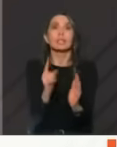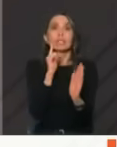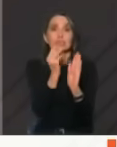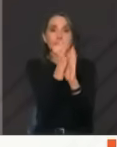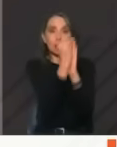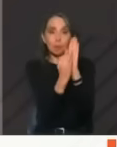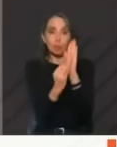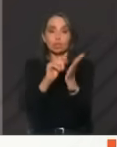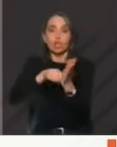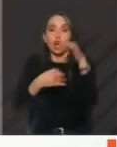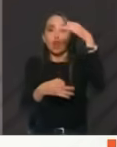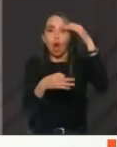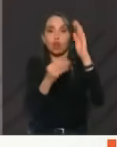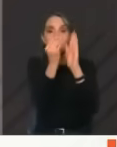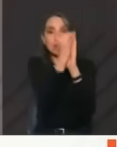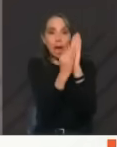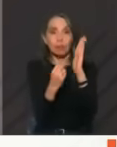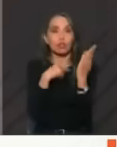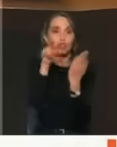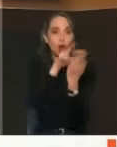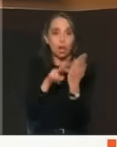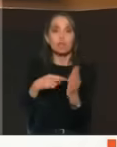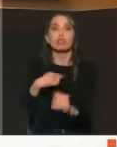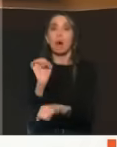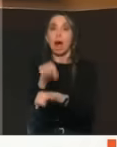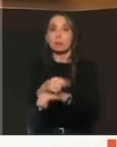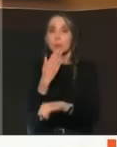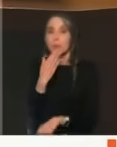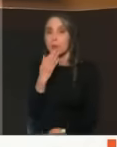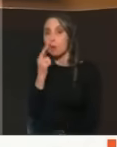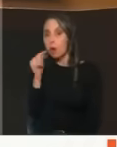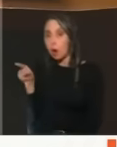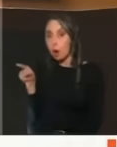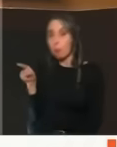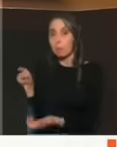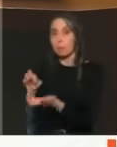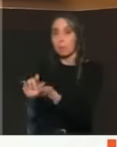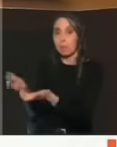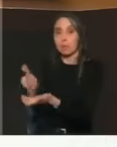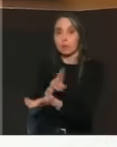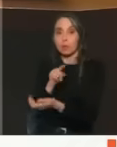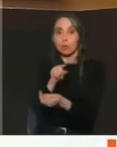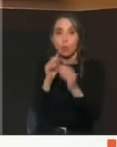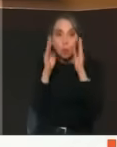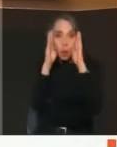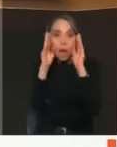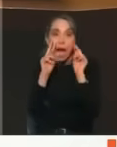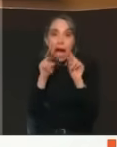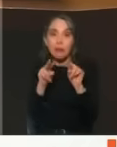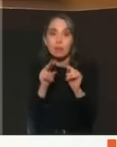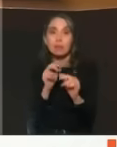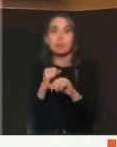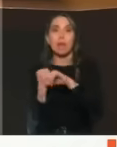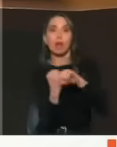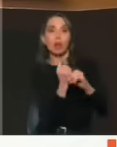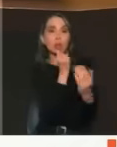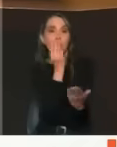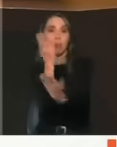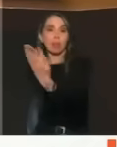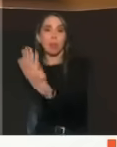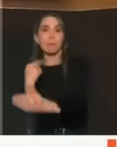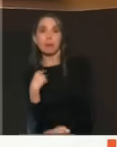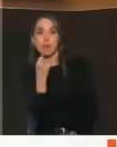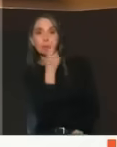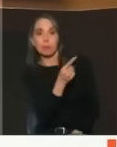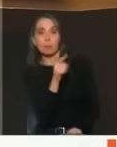términos y condiciones, yo lo leí, yo acepté también. Me escribió así como, estate atenta con la contrademanda. Porque uno de los términos